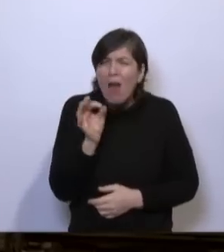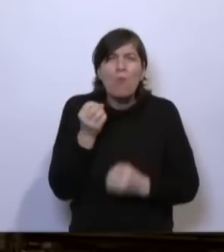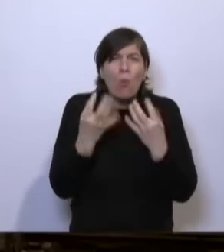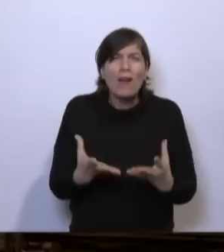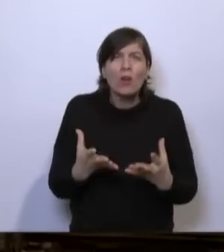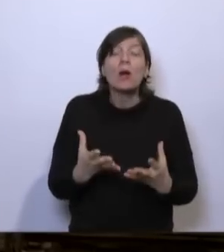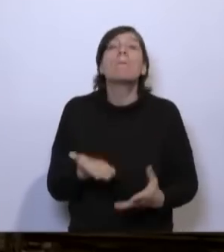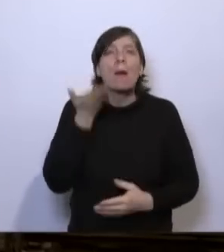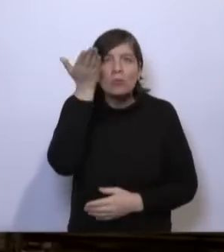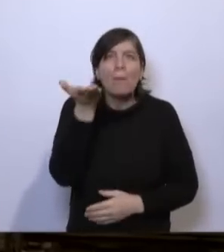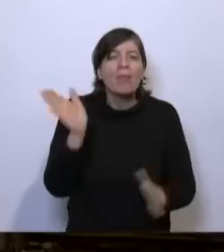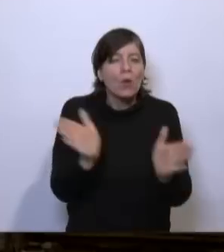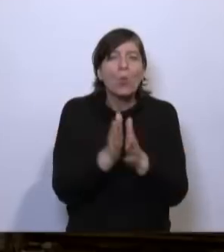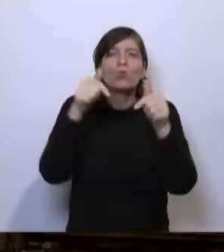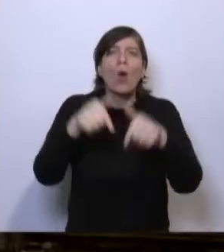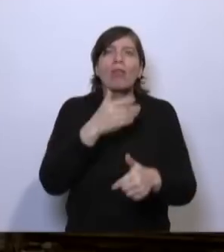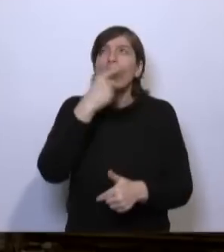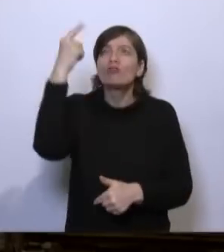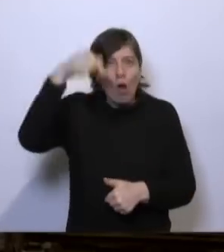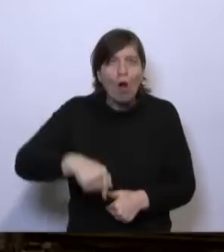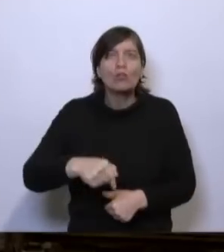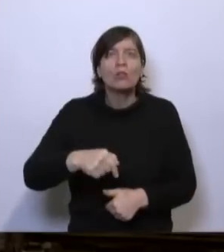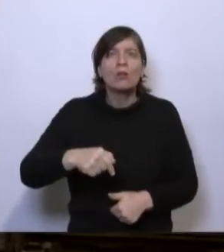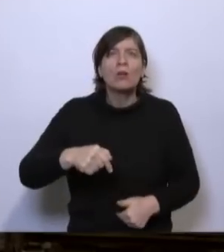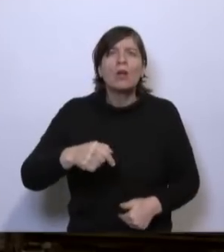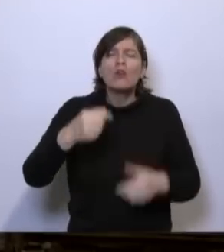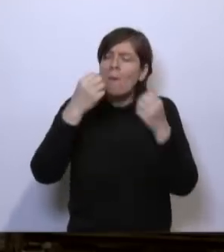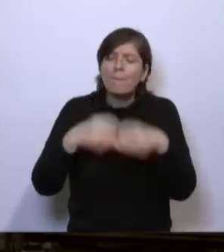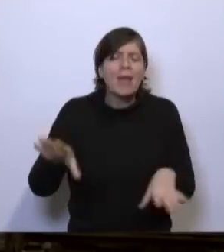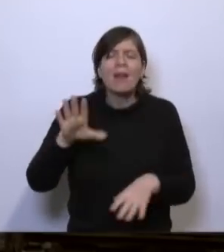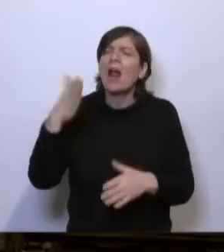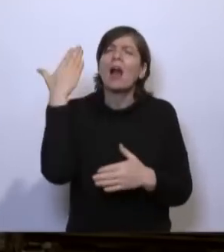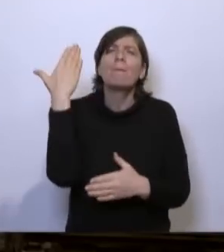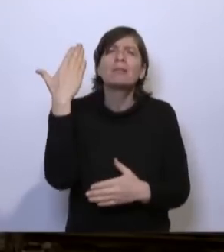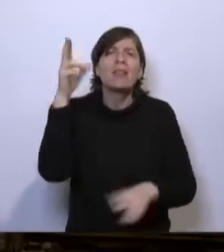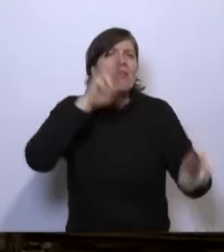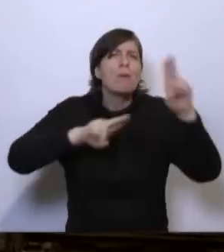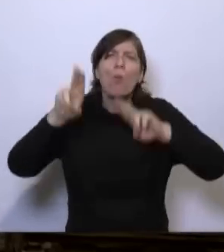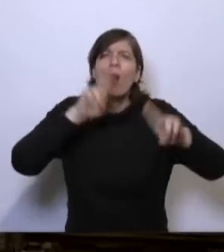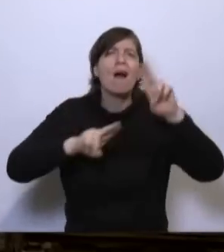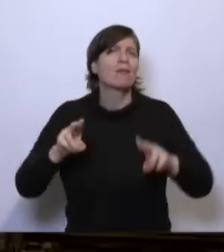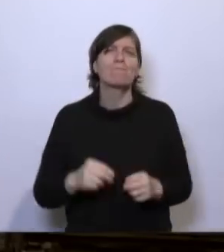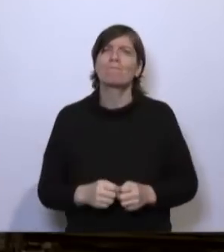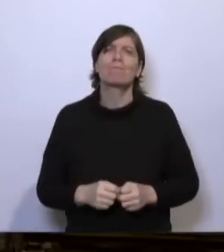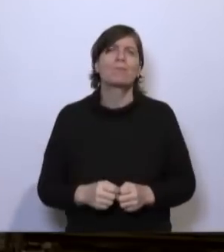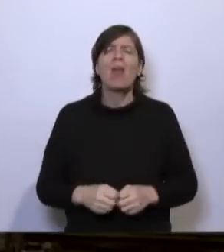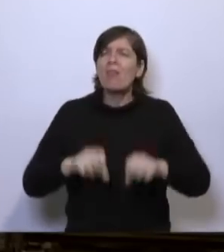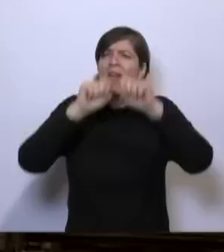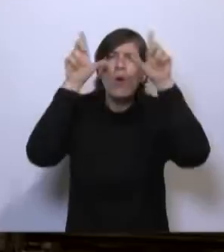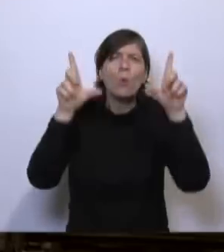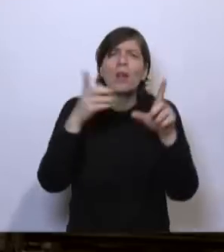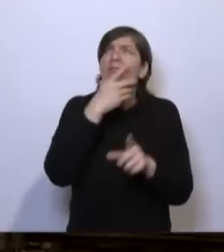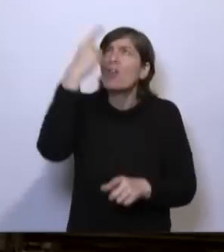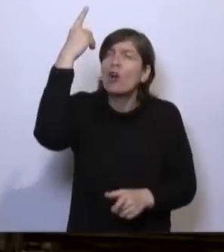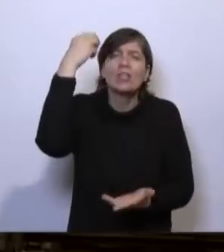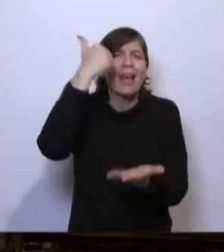entonces lo que le vamos a pedir juntos hoy a Dios es que no pierdas la capacidad de buscar, de descubrir